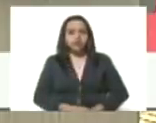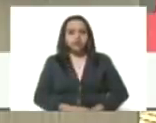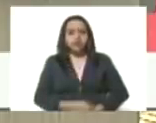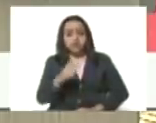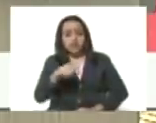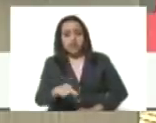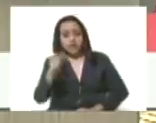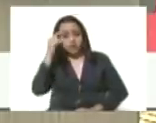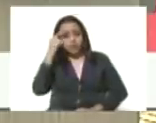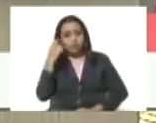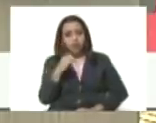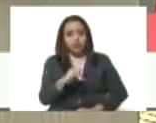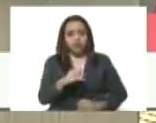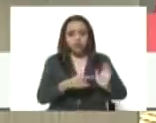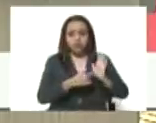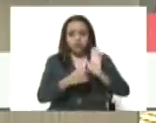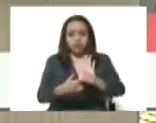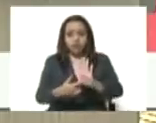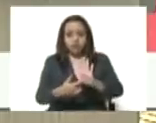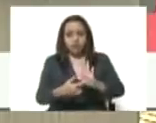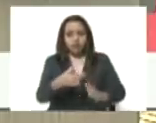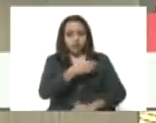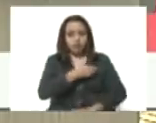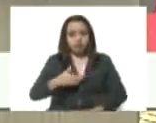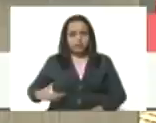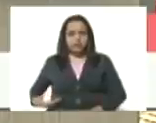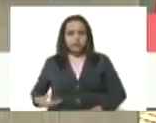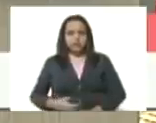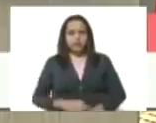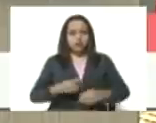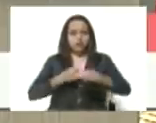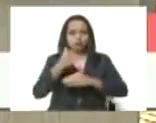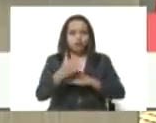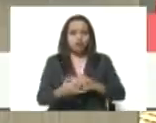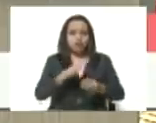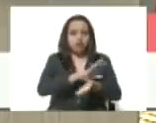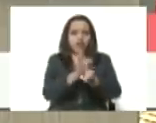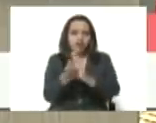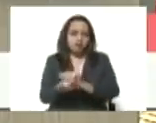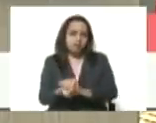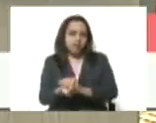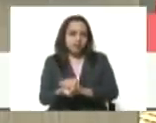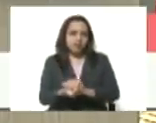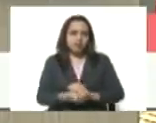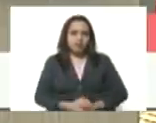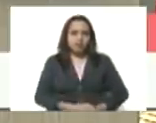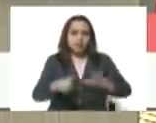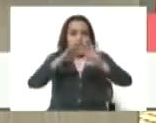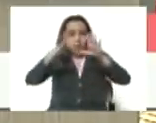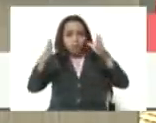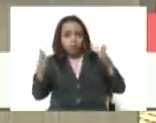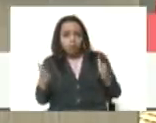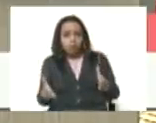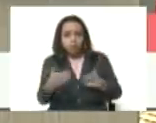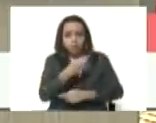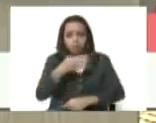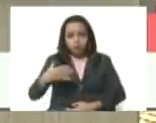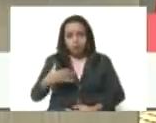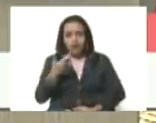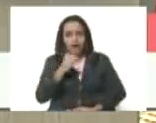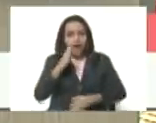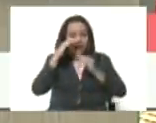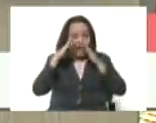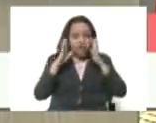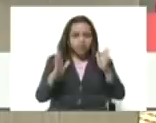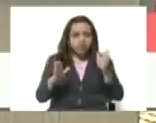hemos presentado al presidente el proyecto de adecuación del poliedro de Caracas para